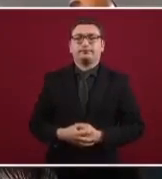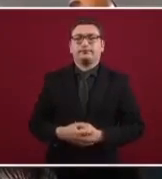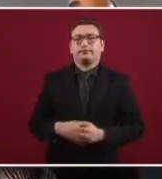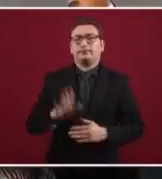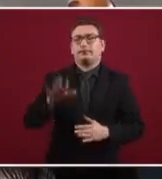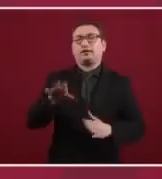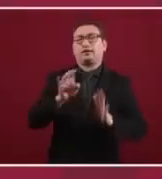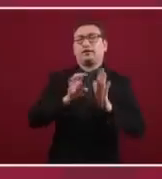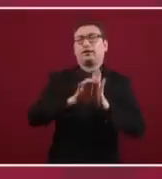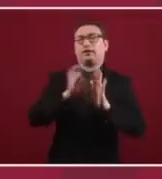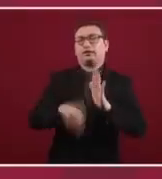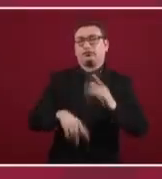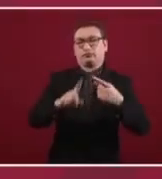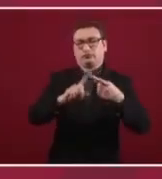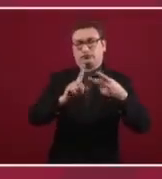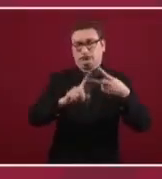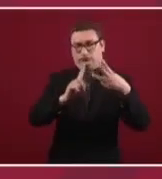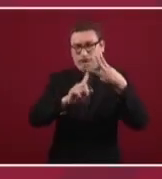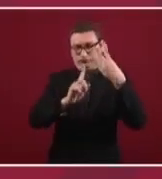tres casos, ¿no?